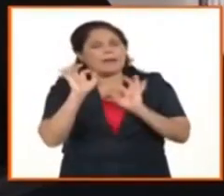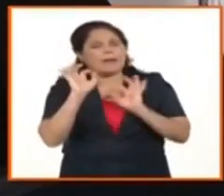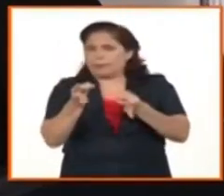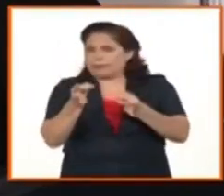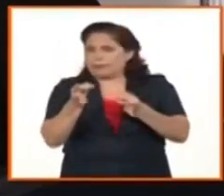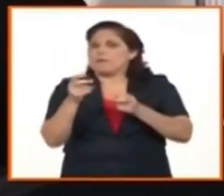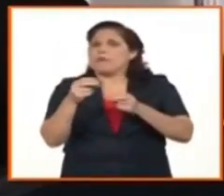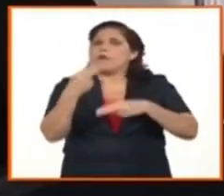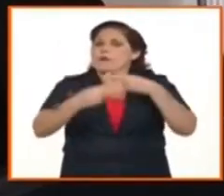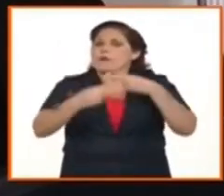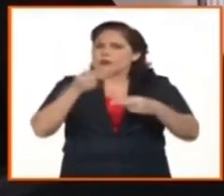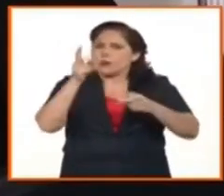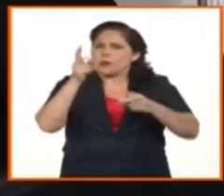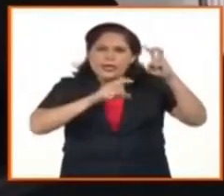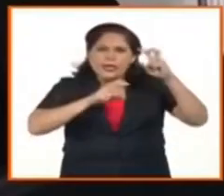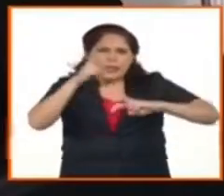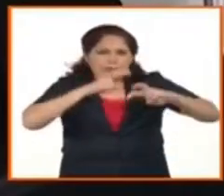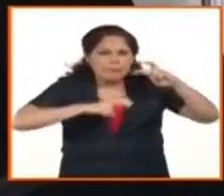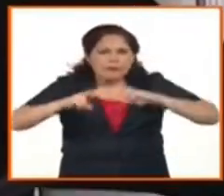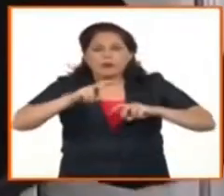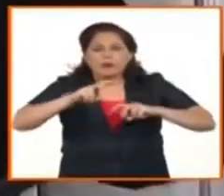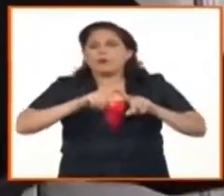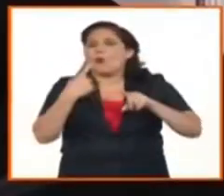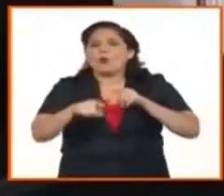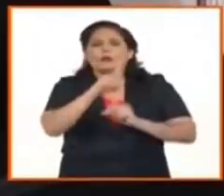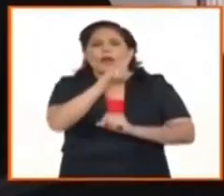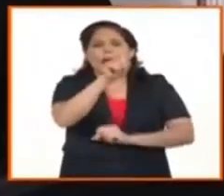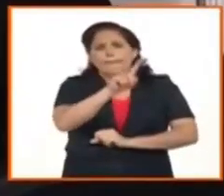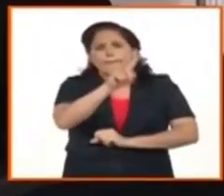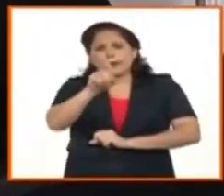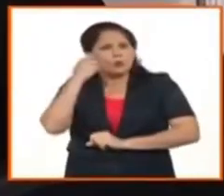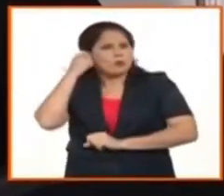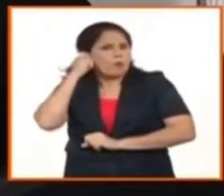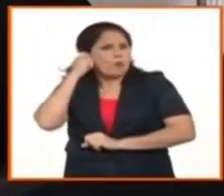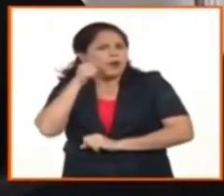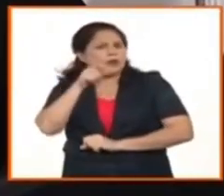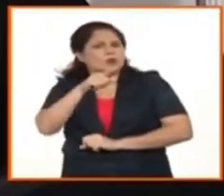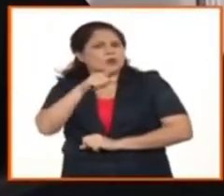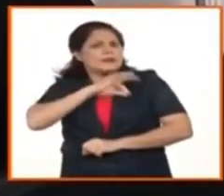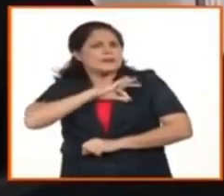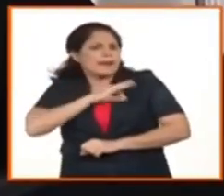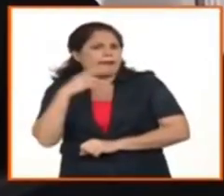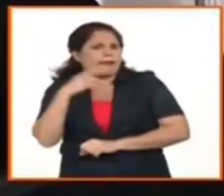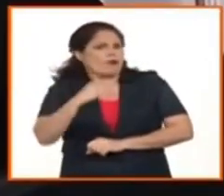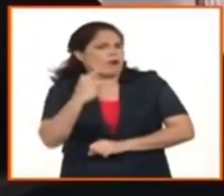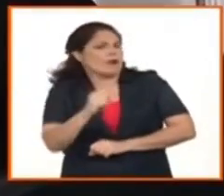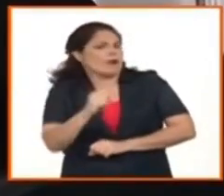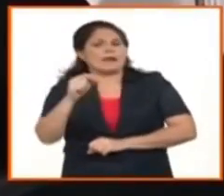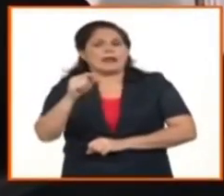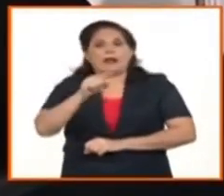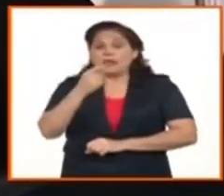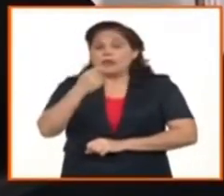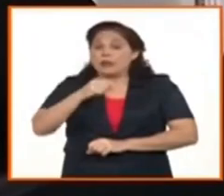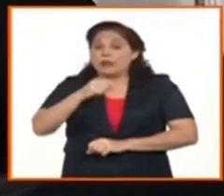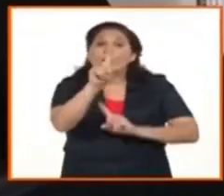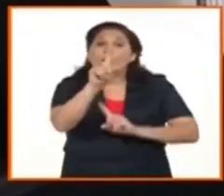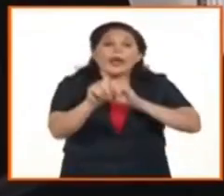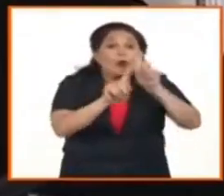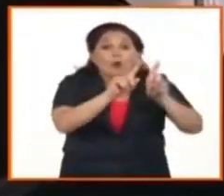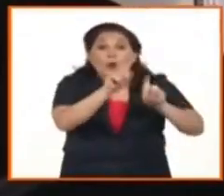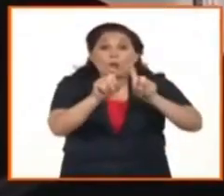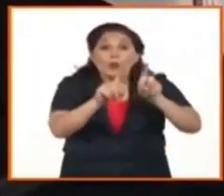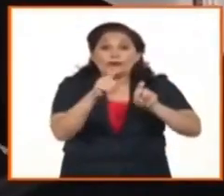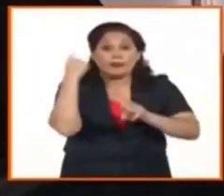instituto de estadística a una mujer es decir que fue una encuesta nacional con un gran valor porque